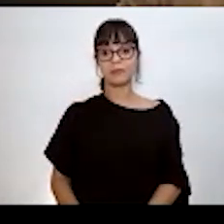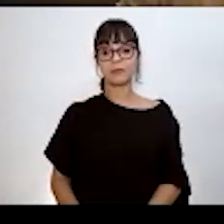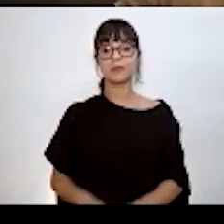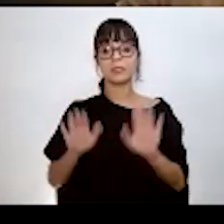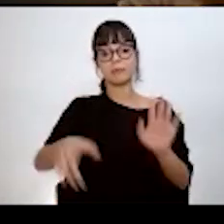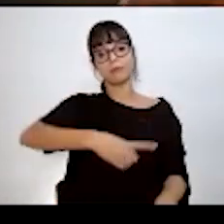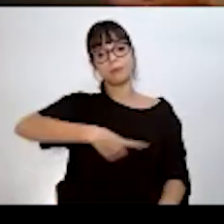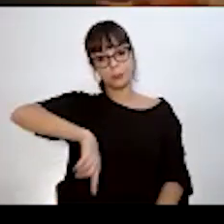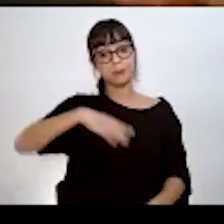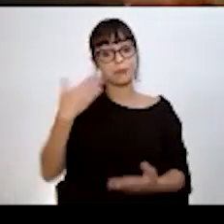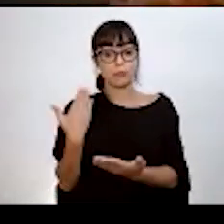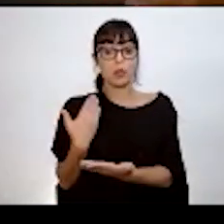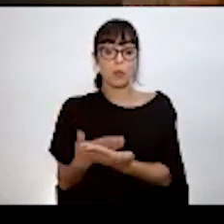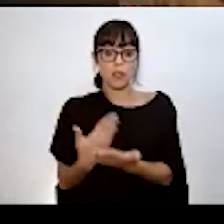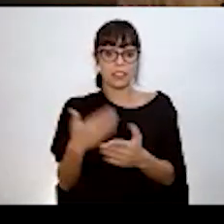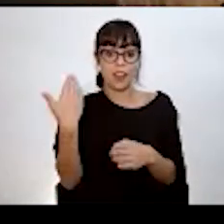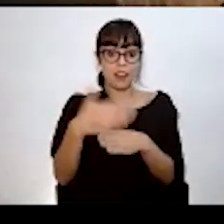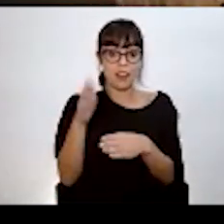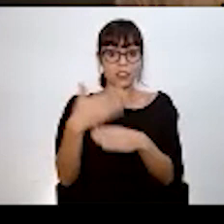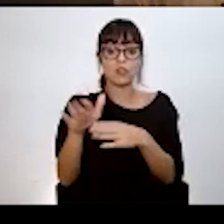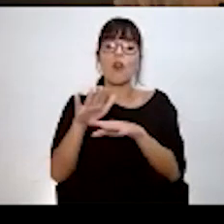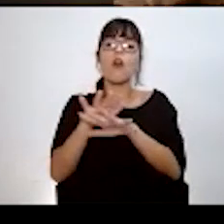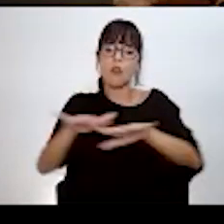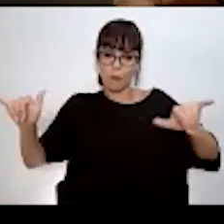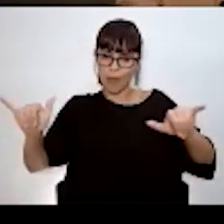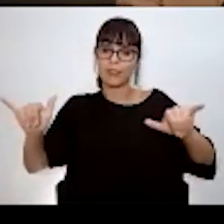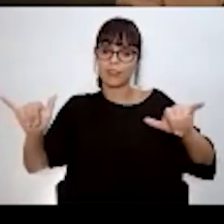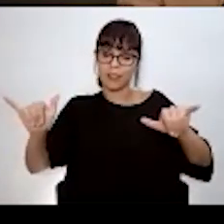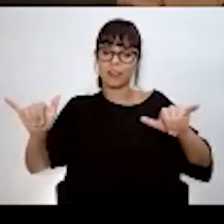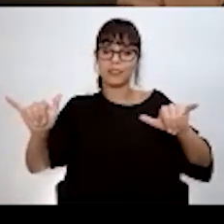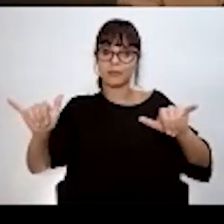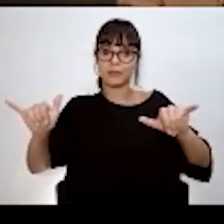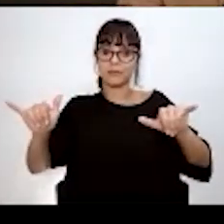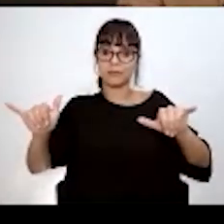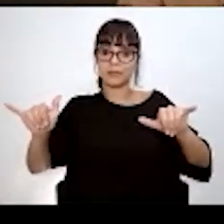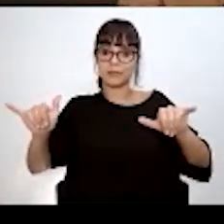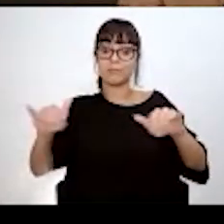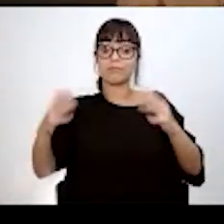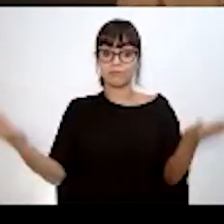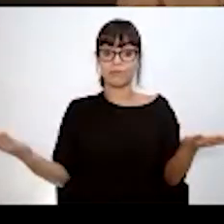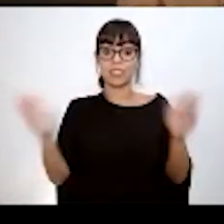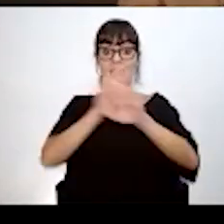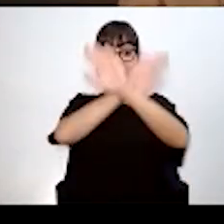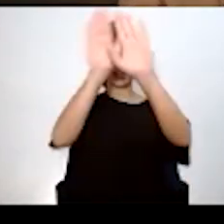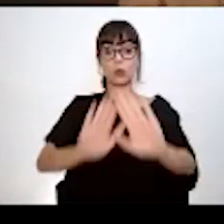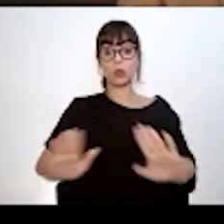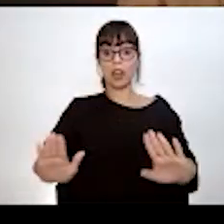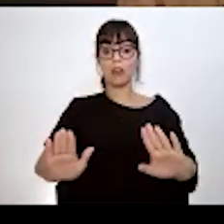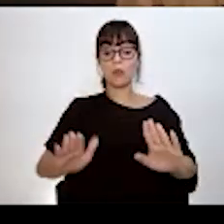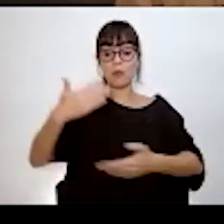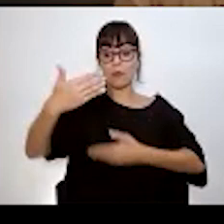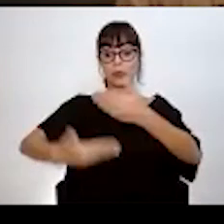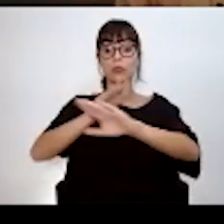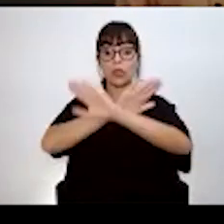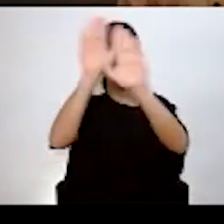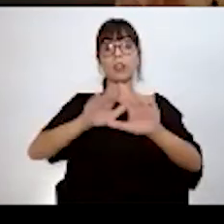tratando. Es cierto que se compensan, y que por eso una cosa es los resultados analíticos del proceso, y otra cosa,